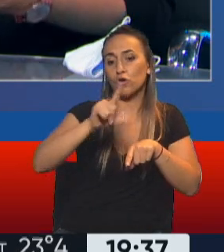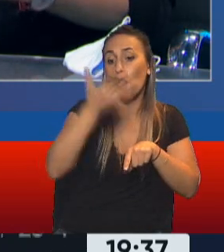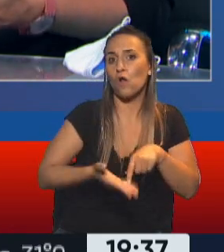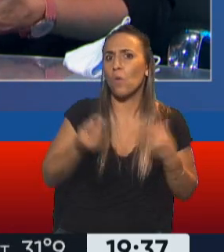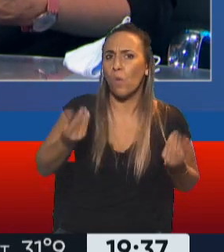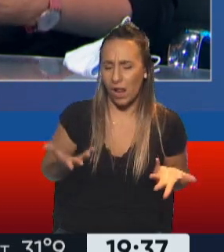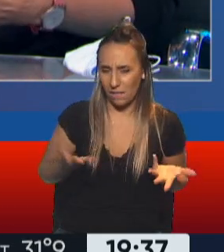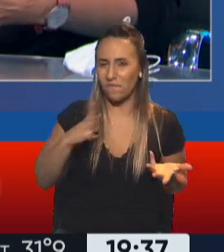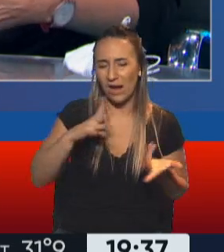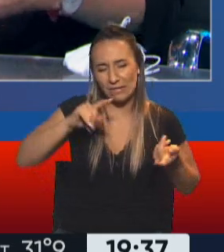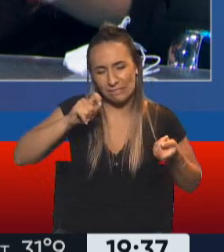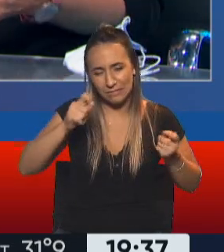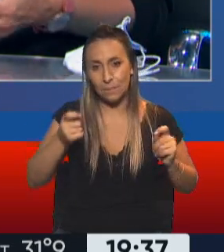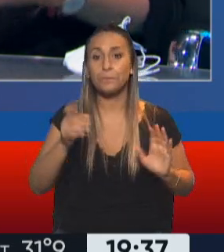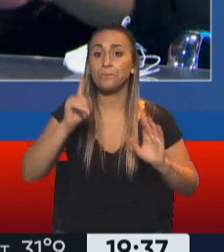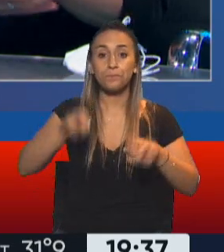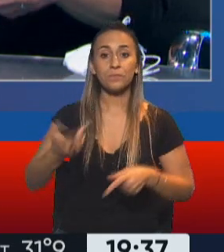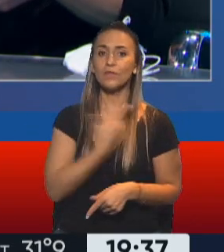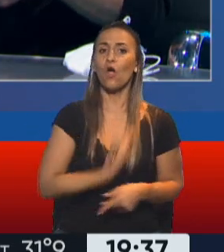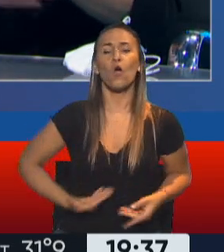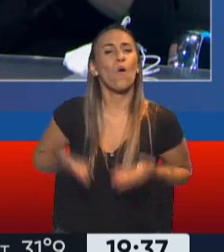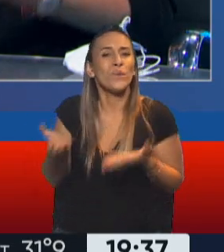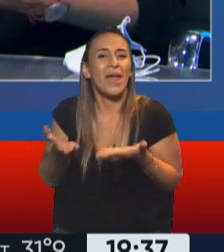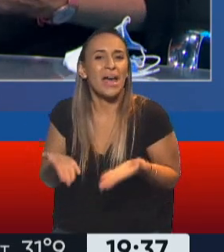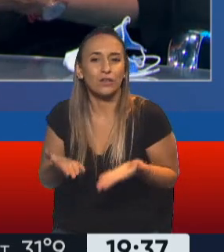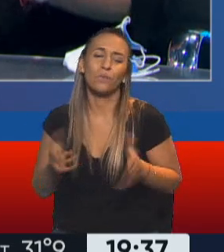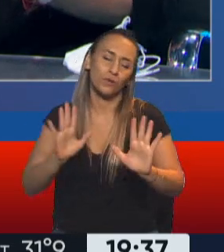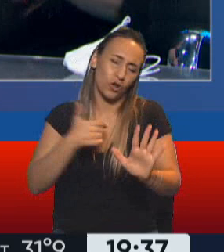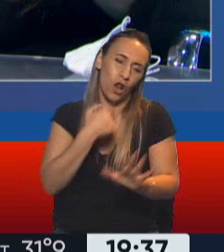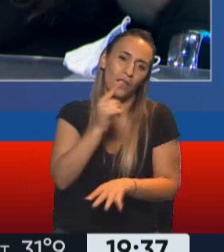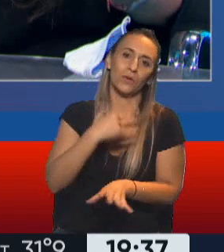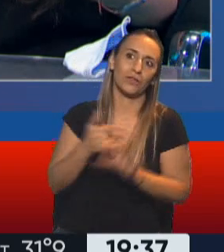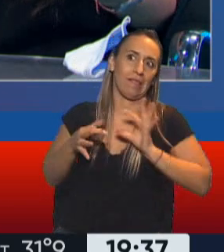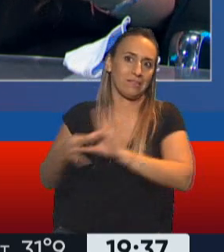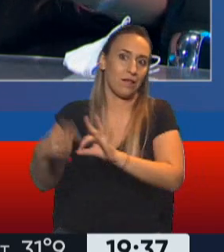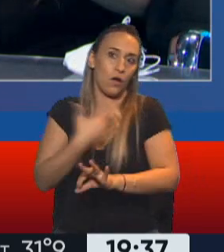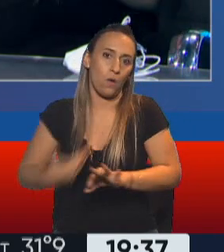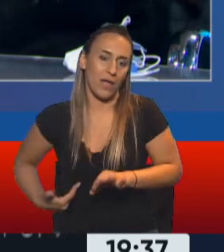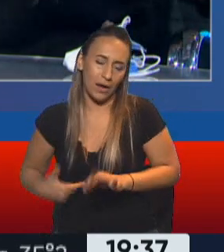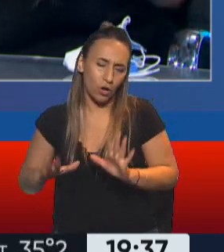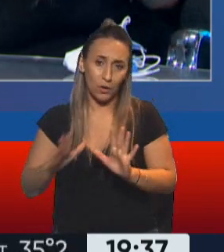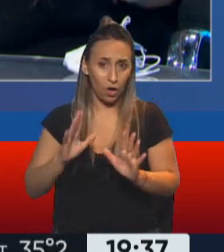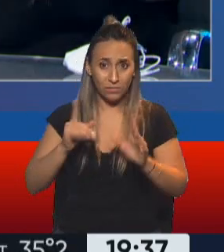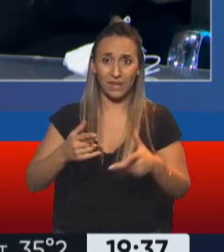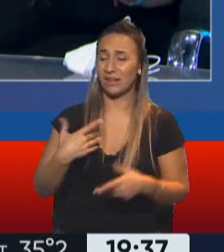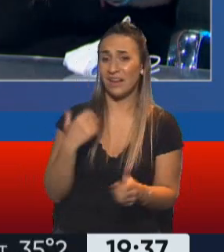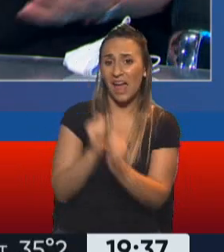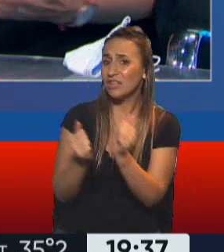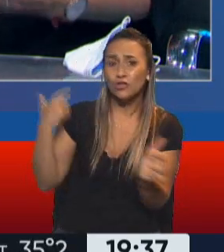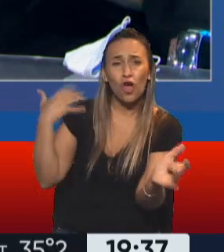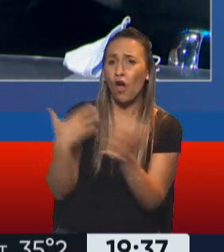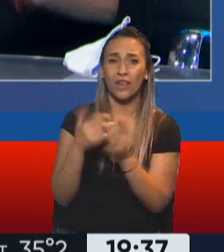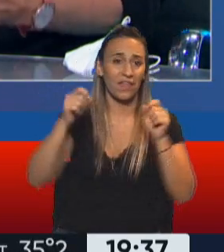este gobierno, y no lo digo solamente porque soy parte del gobierno, en la historia de nuestra institucionalidad como